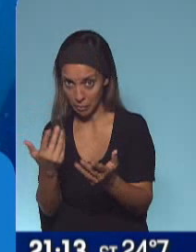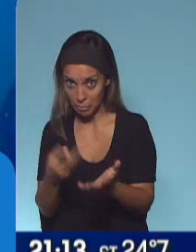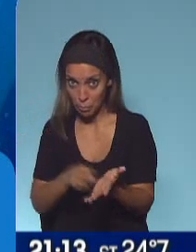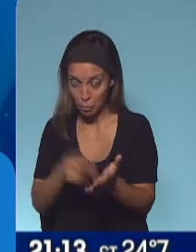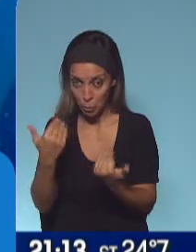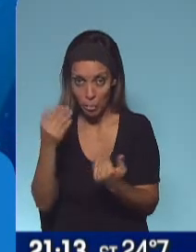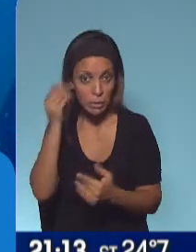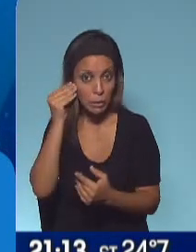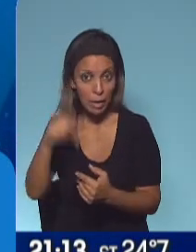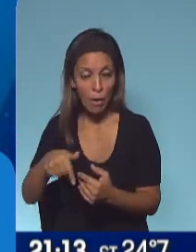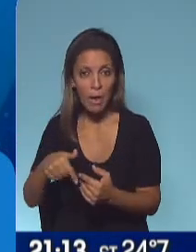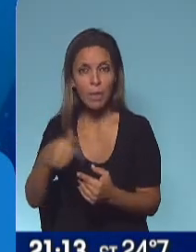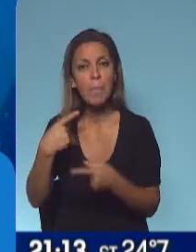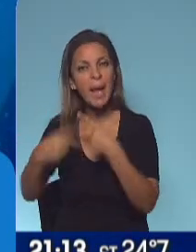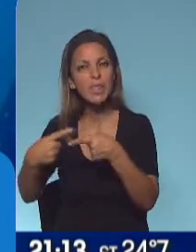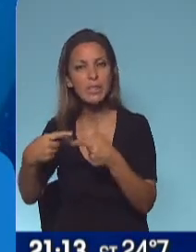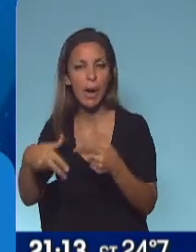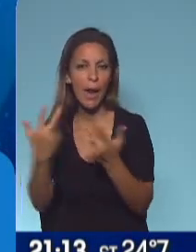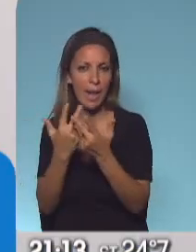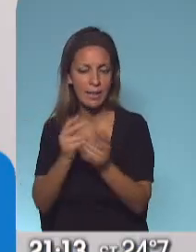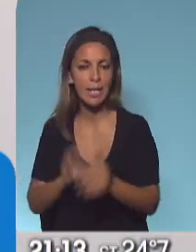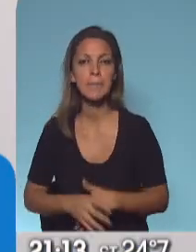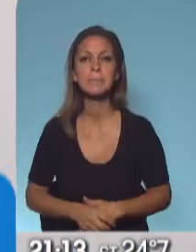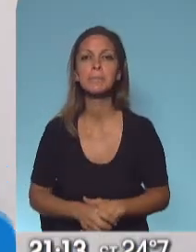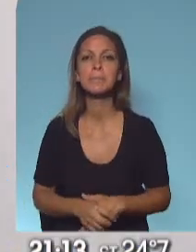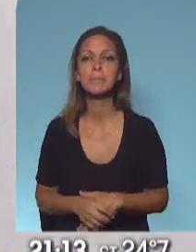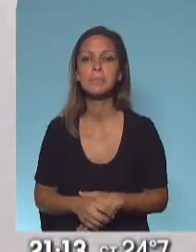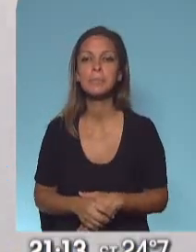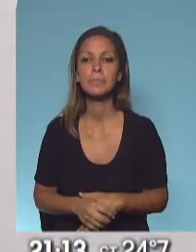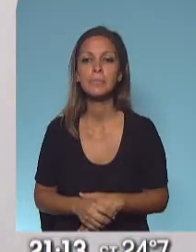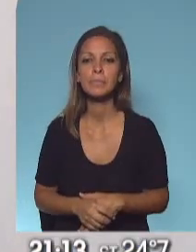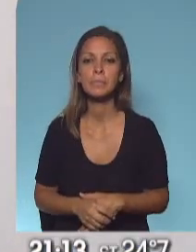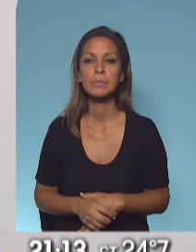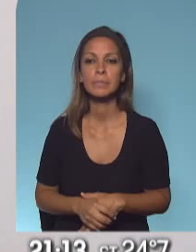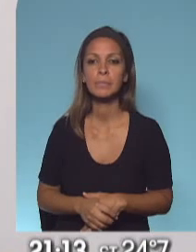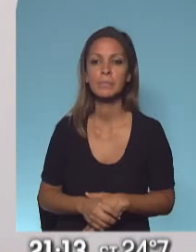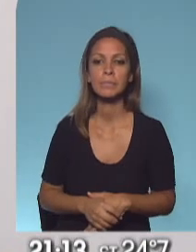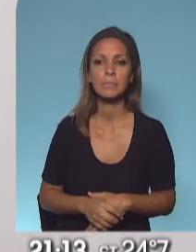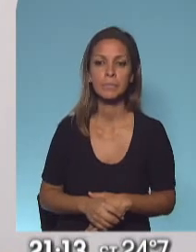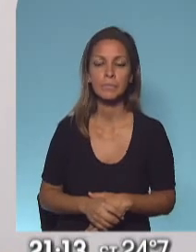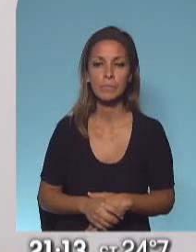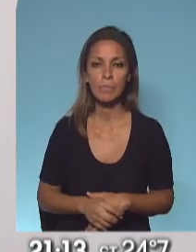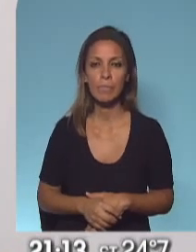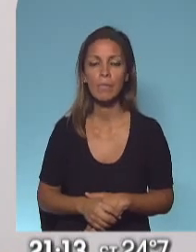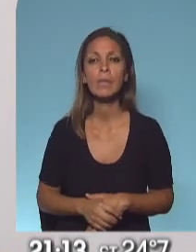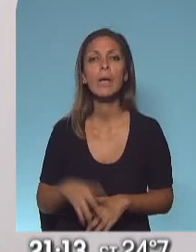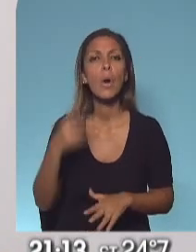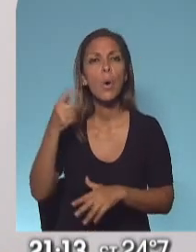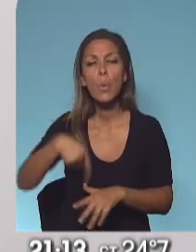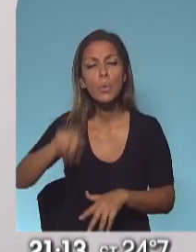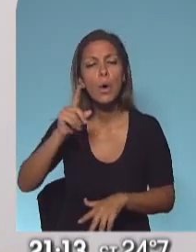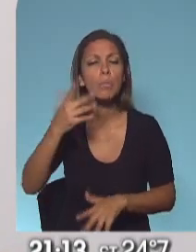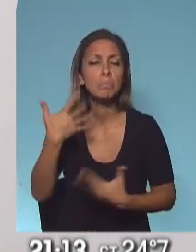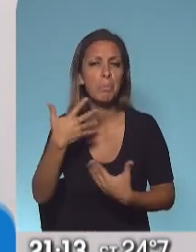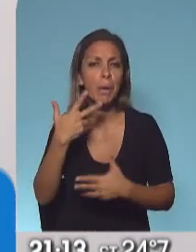escucharlo como para seguir la charla acá, ida y vuelta. Dale. En verdad lo que el virus ha demostrado es que uno puede acumular mucha riqueza y lo puede